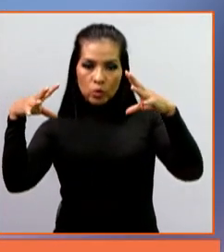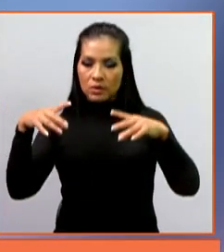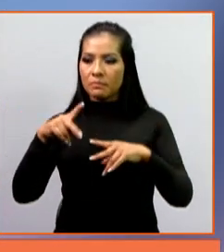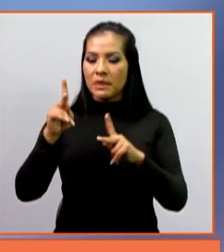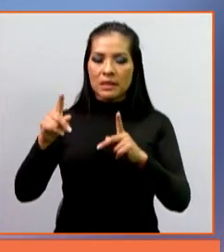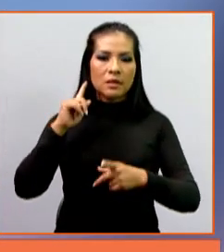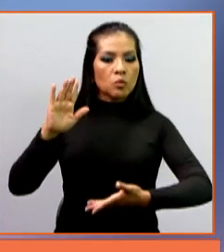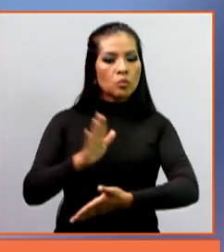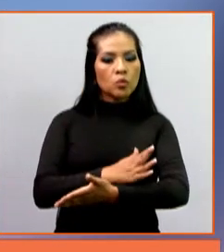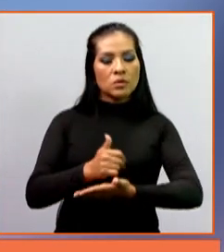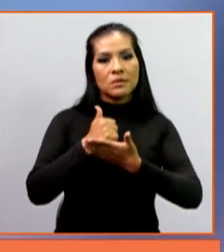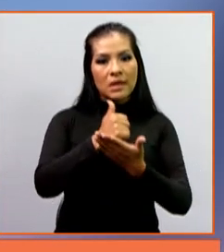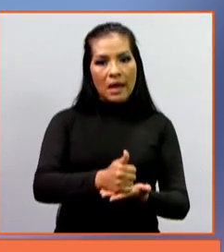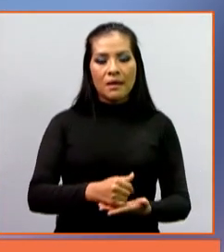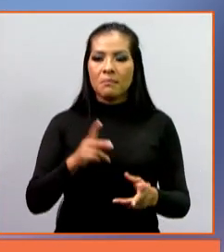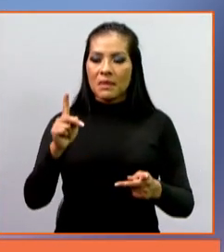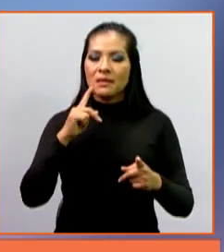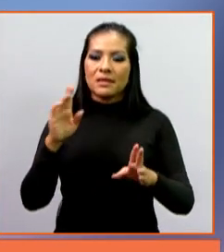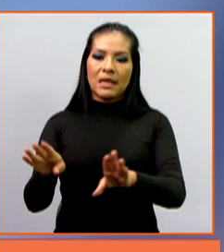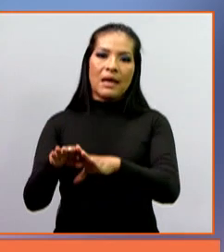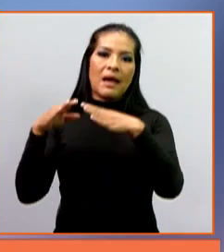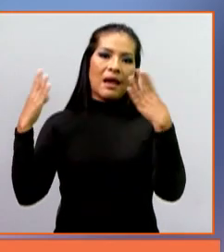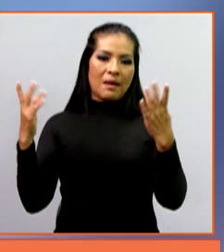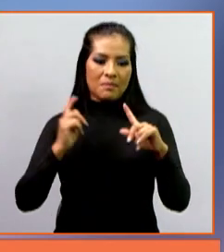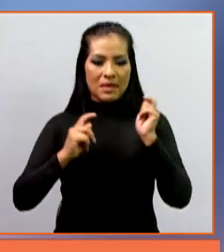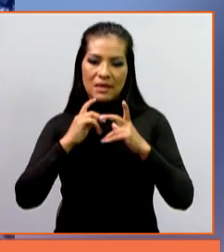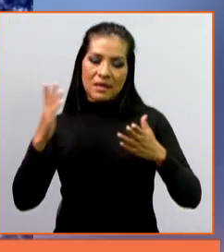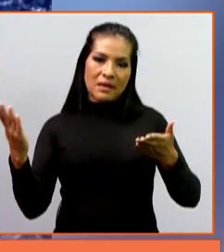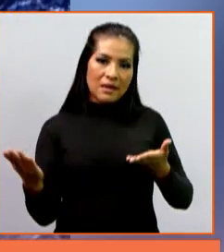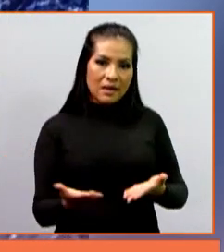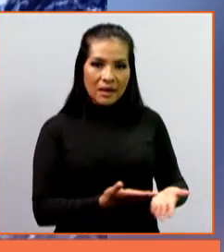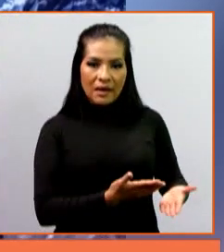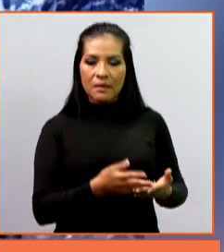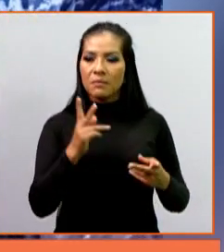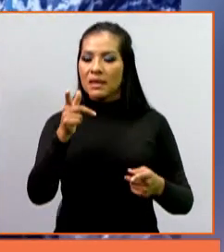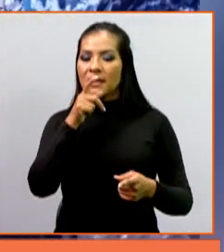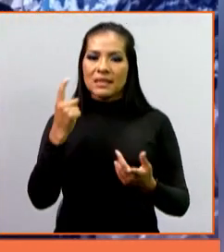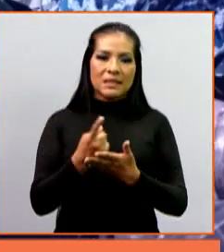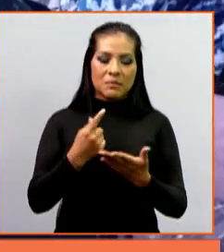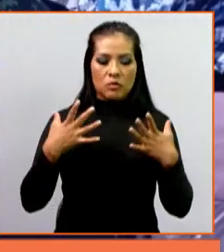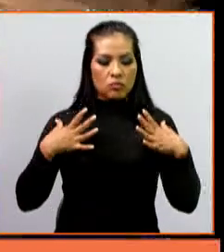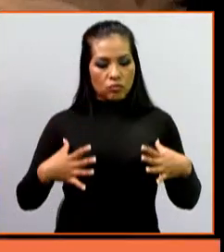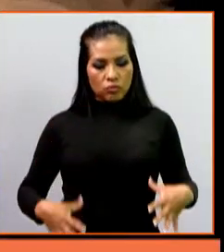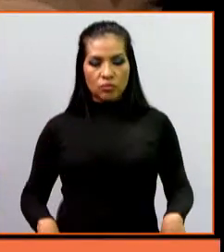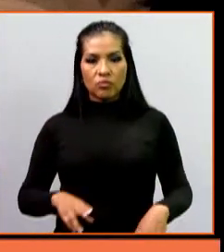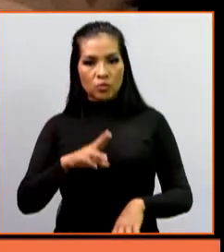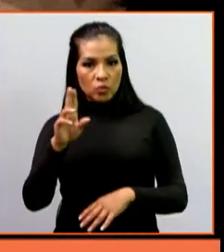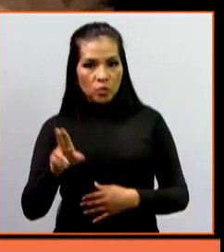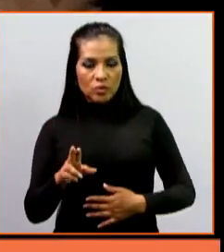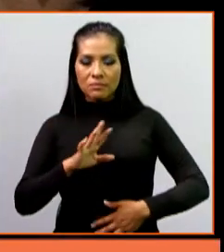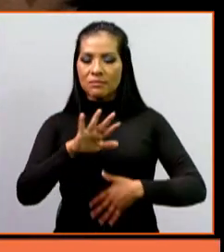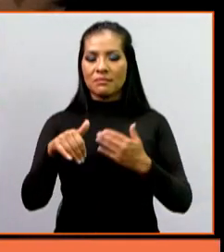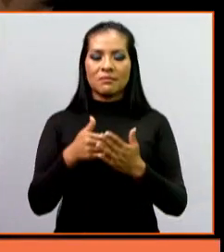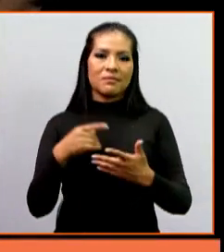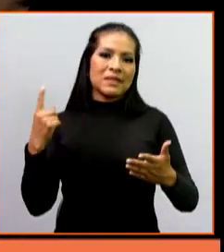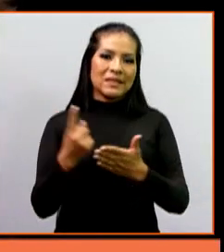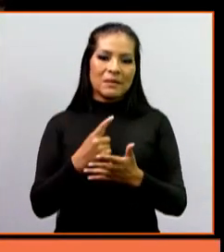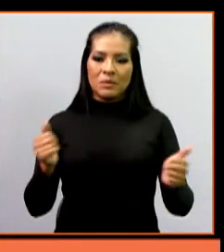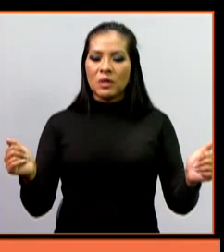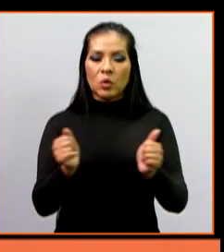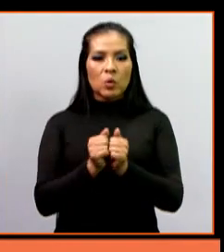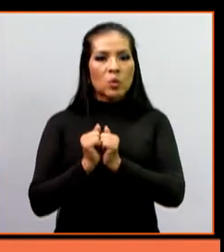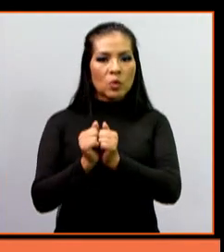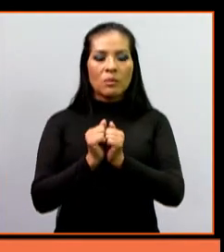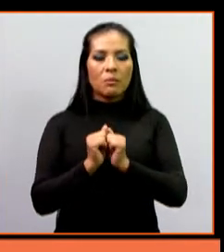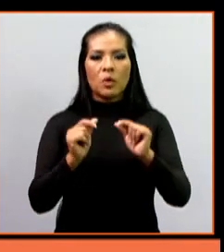que te abre la puerta del teatro, siempre hay alguien que te hace tu vestuario, etcétera. Entonces, siempre va a estar acompañado por un grupo. En este